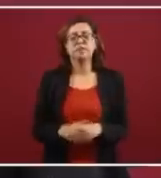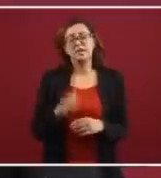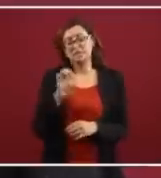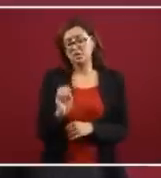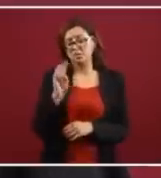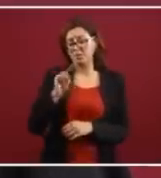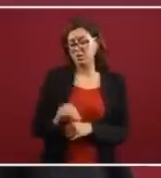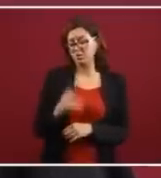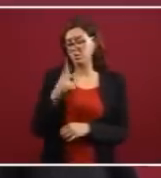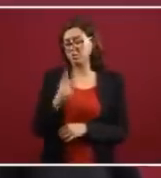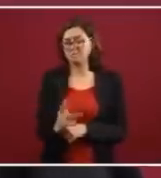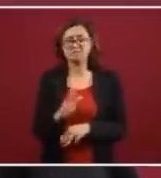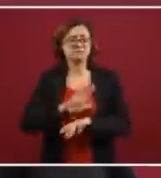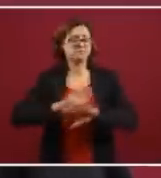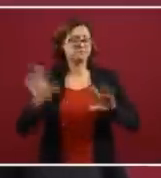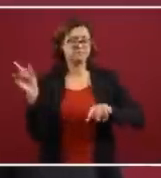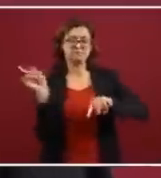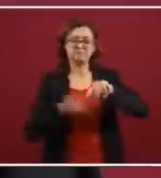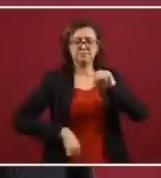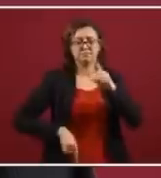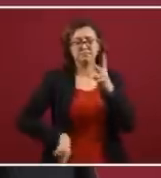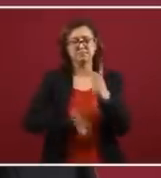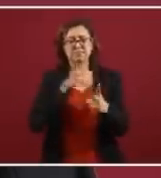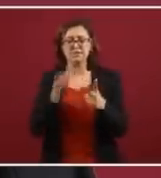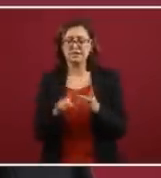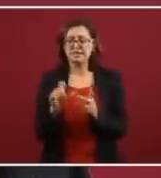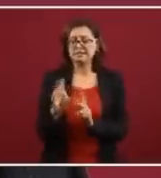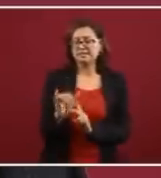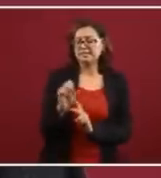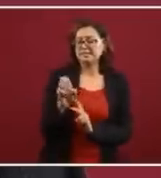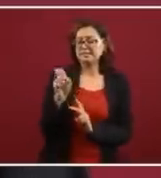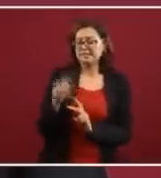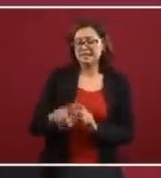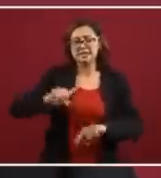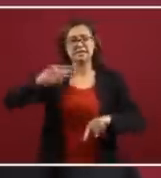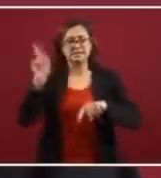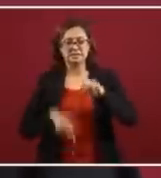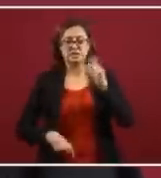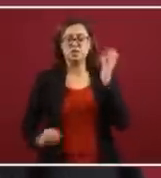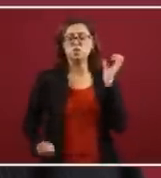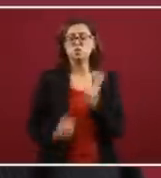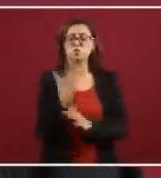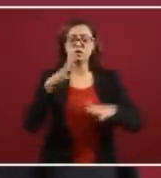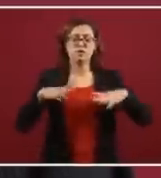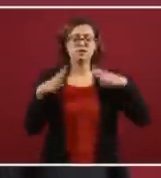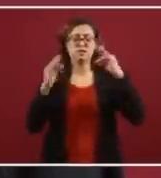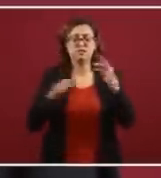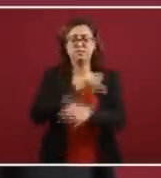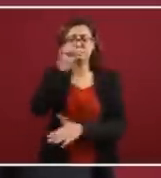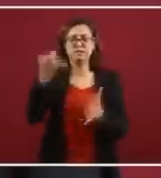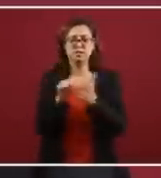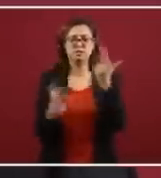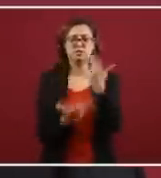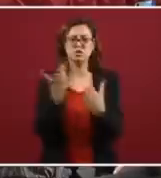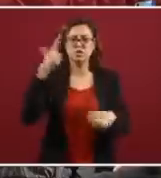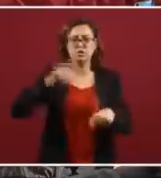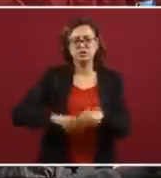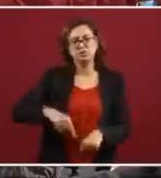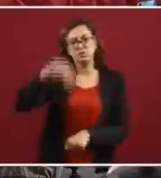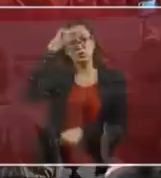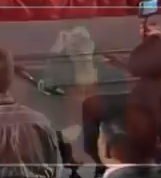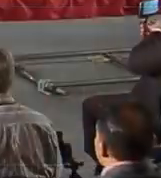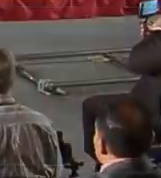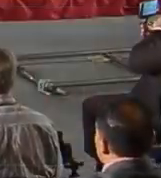Mayor Presidencial, desapareció el CISEN y creamos el Centro Nacional de Inteligencia como